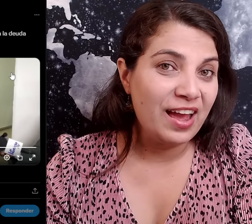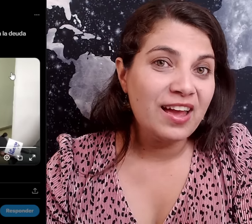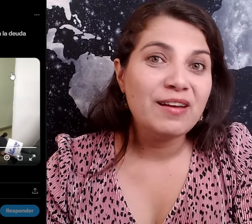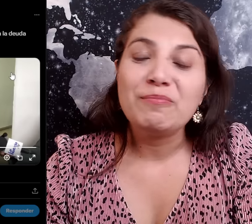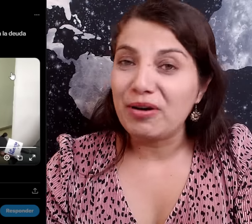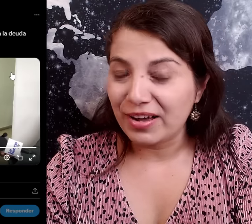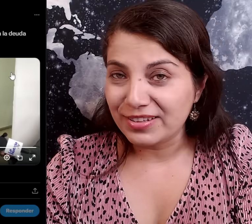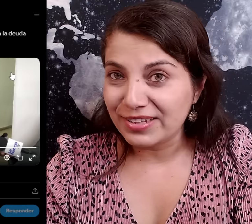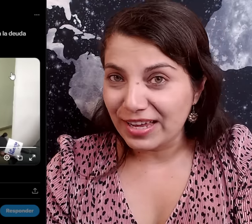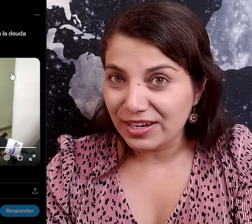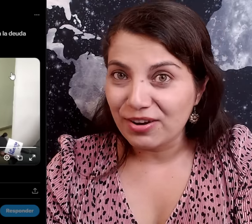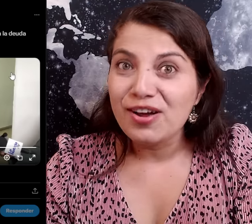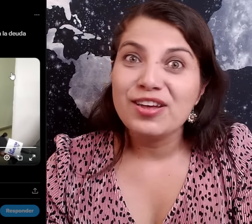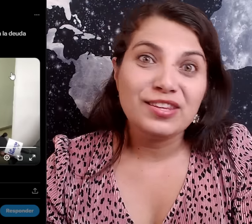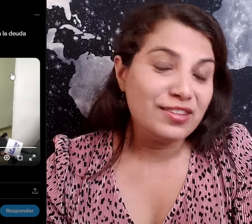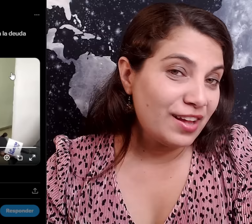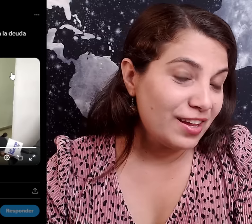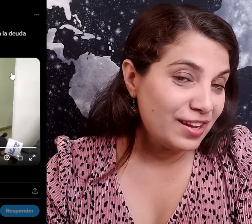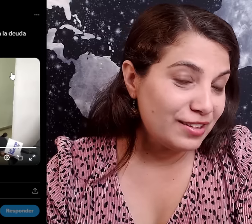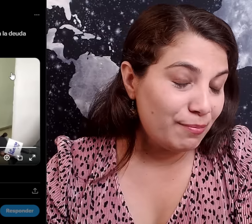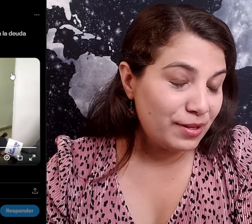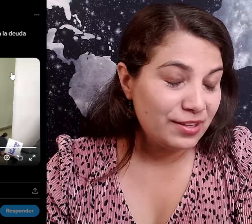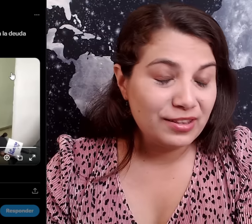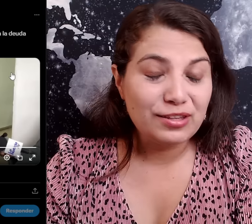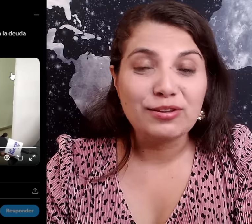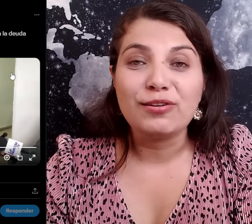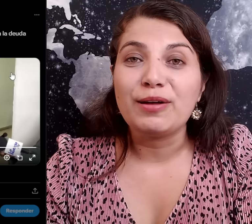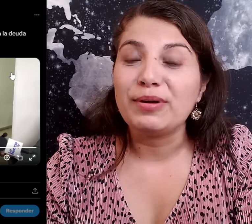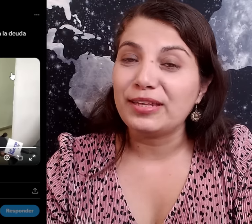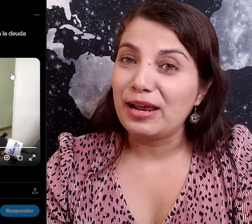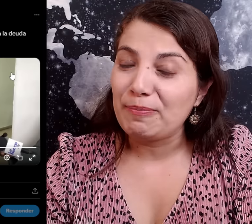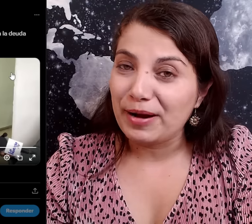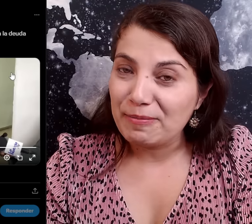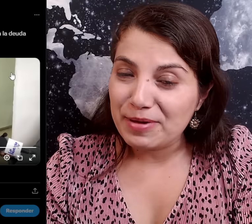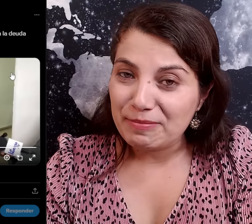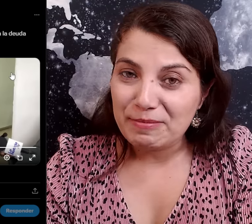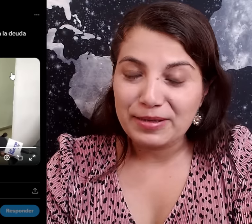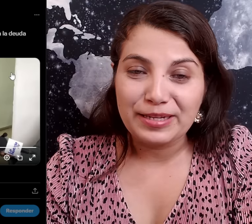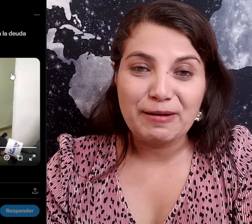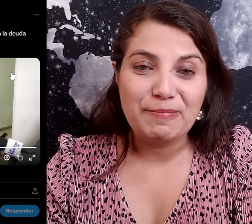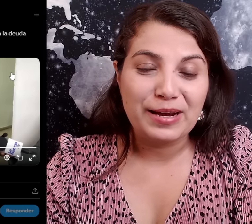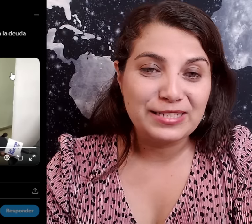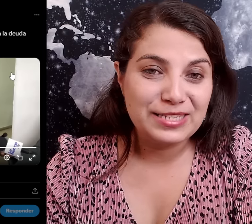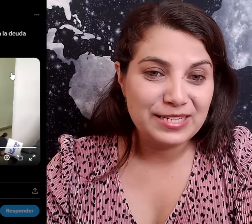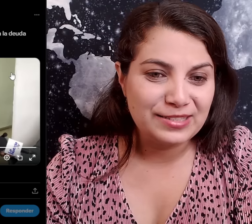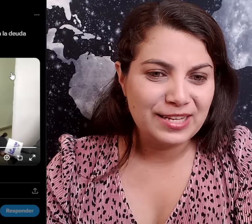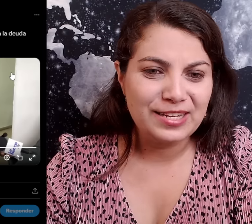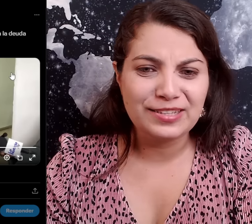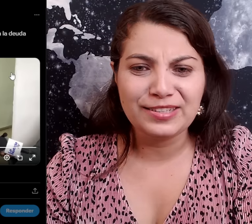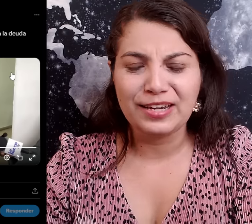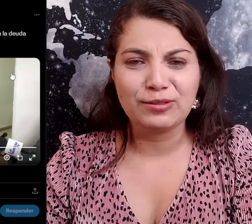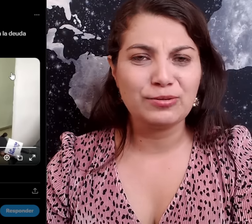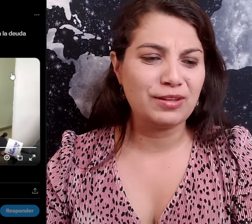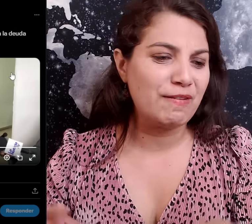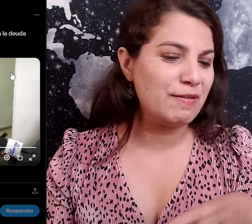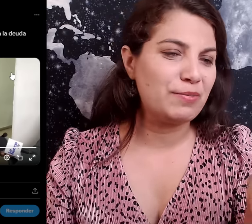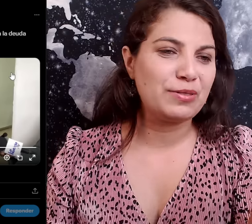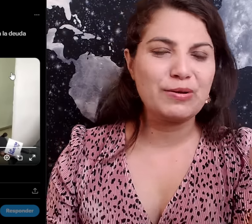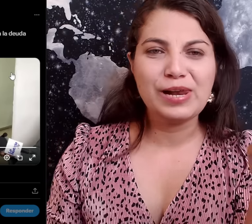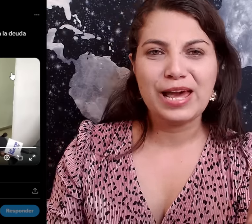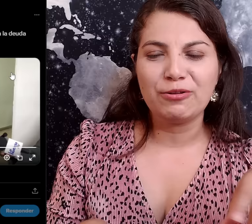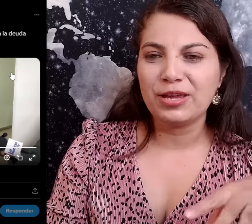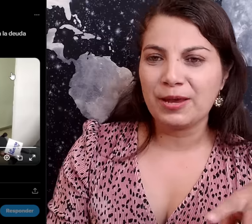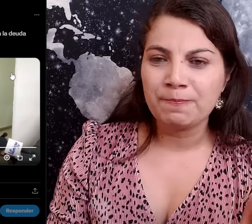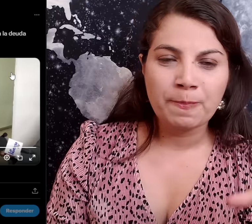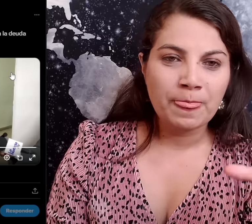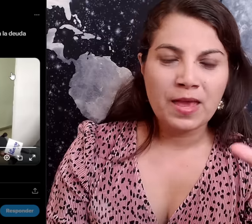asamblea, póngase serio. Dice que quiere ser presidente y solo da material para memes, material para chistes. Y es cierto, se va a ver por